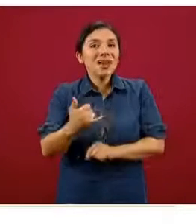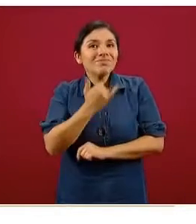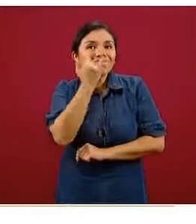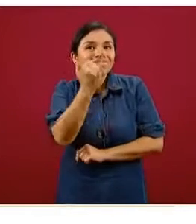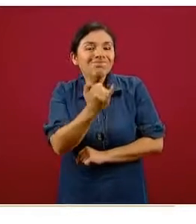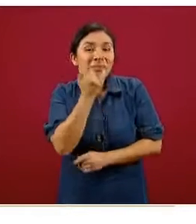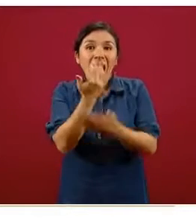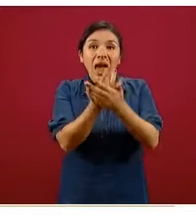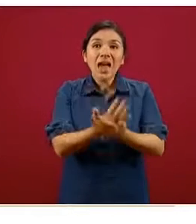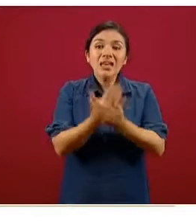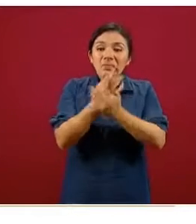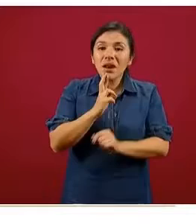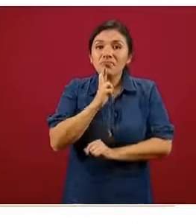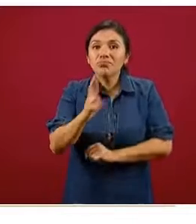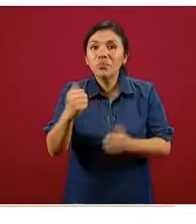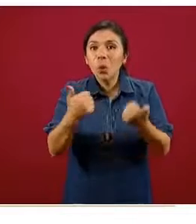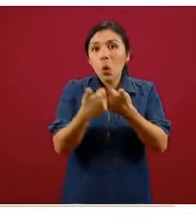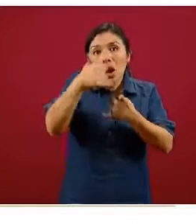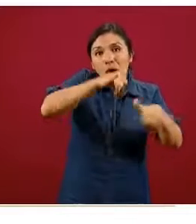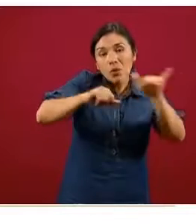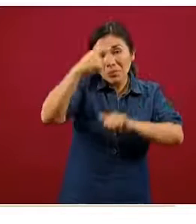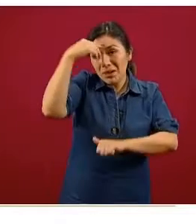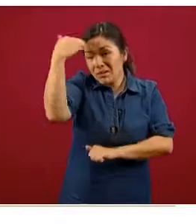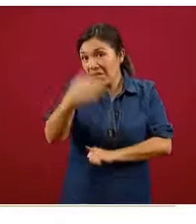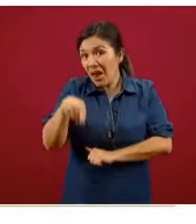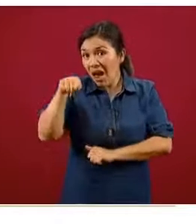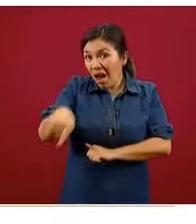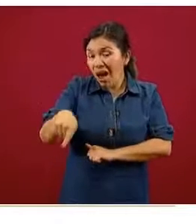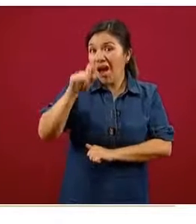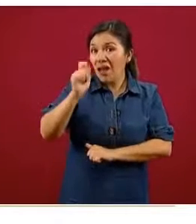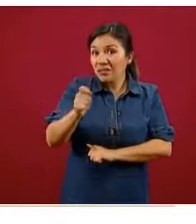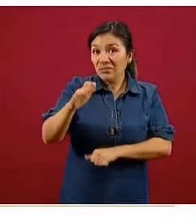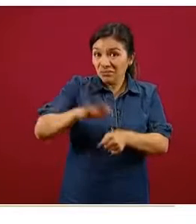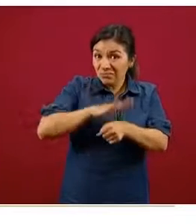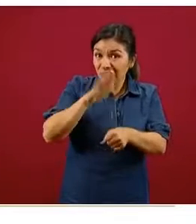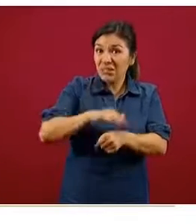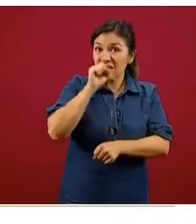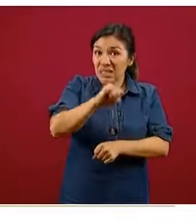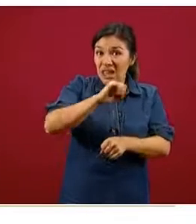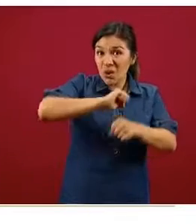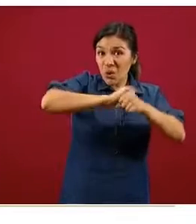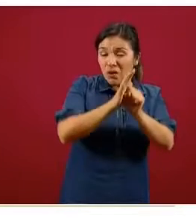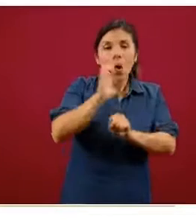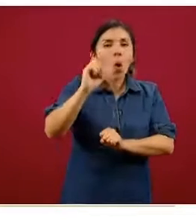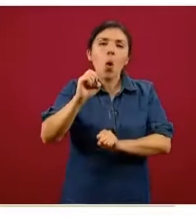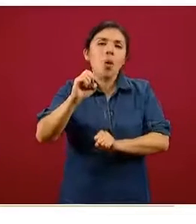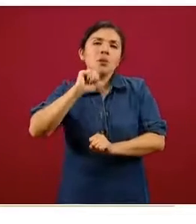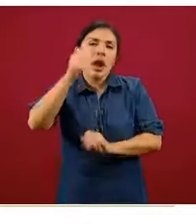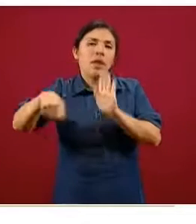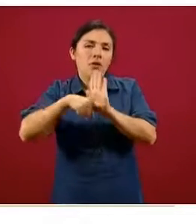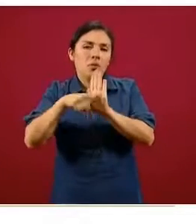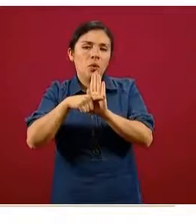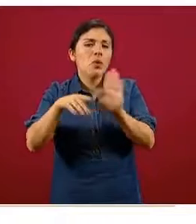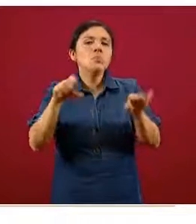esperando un resultado de laboratorio para saber si se descartan o se confirman como es el caso de